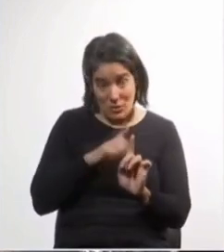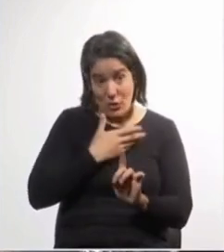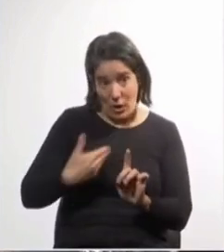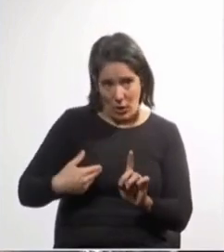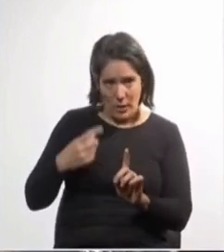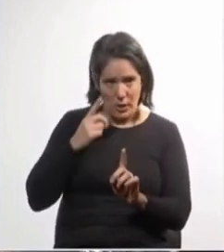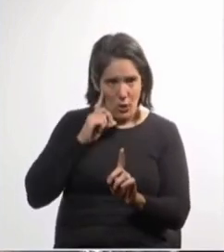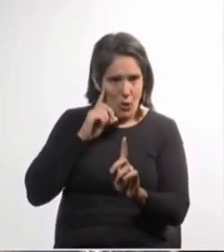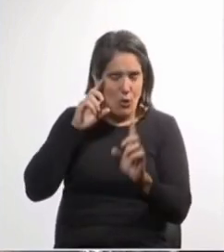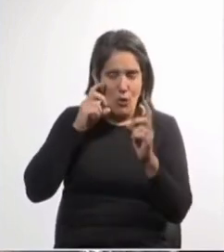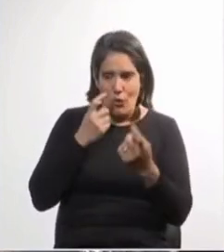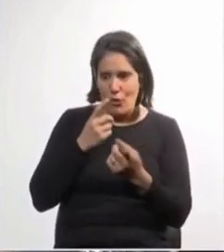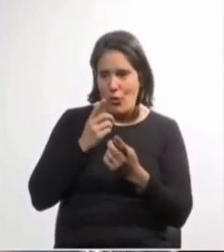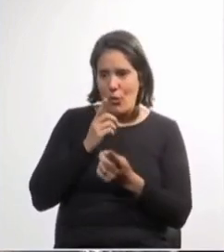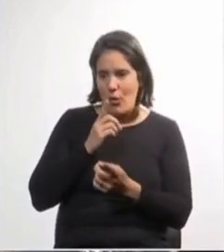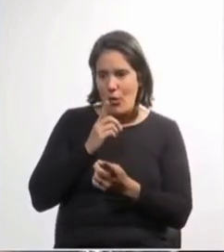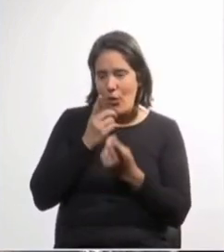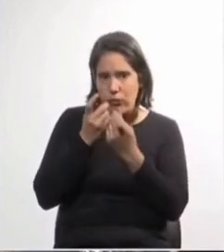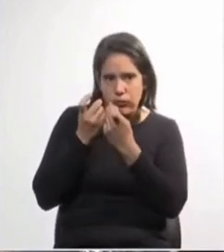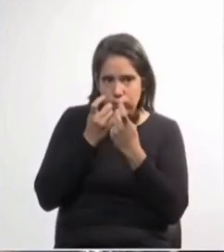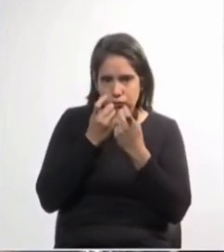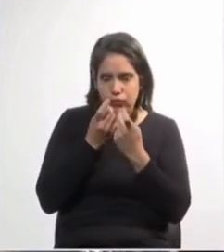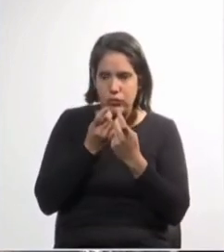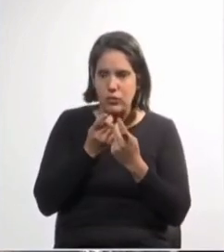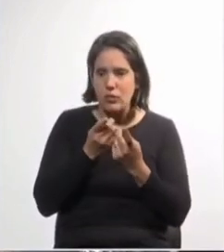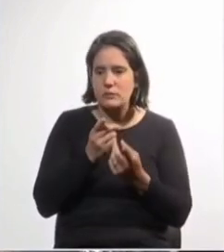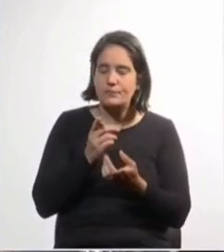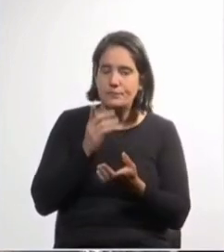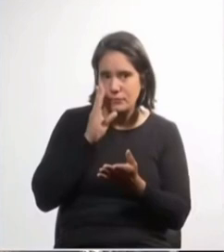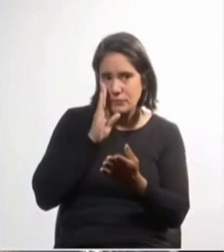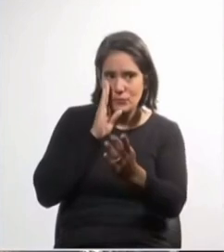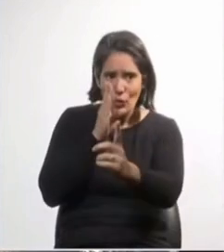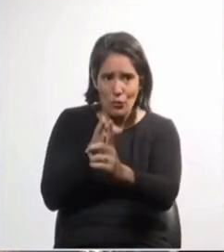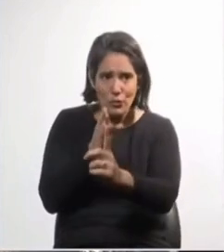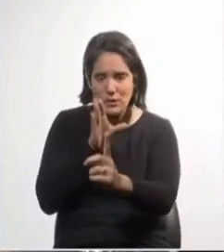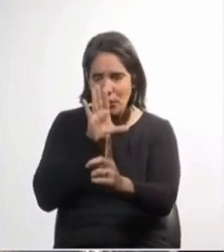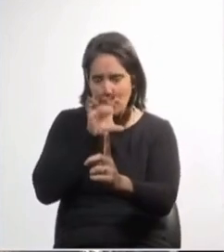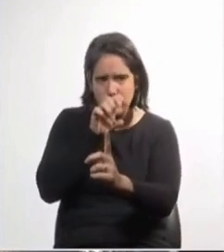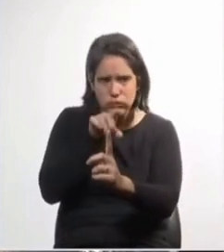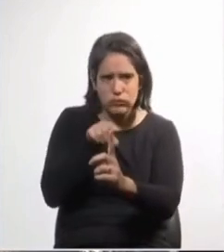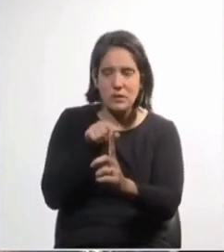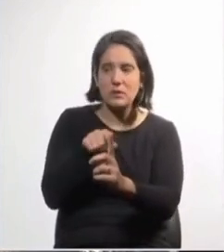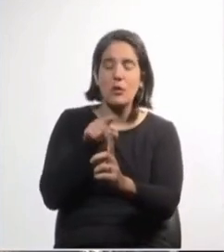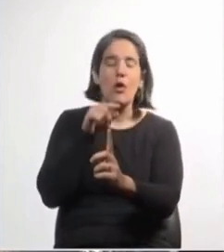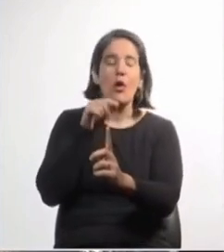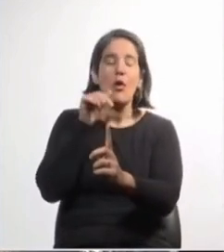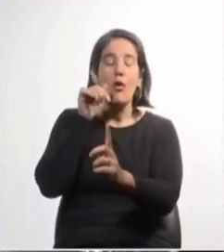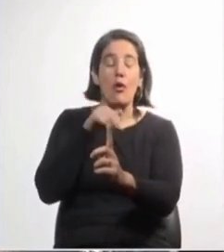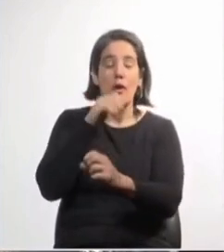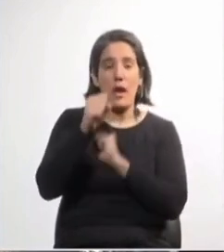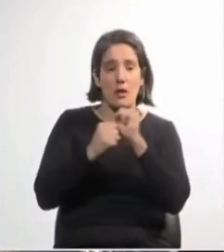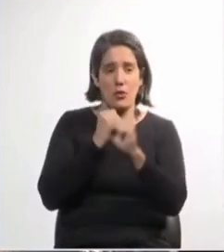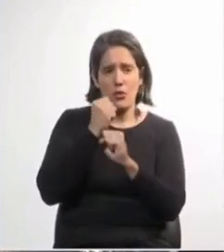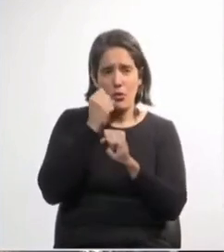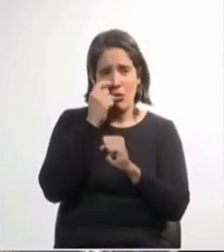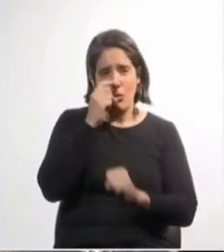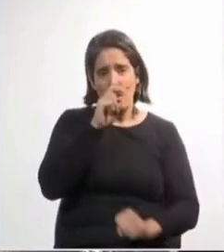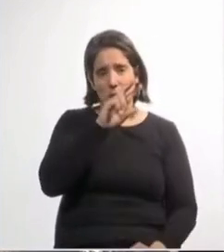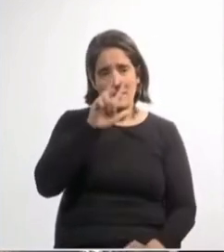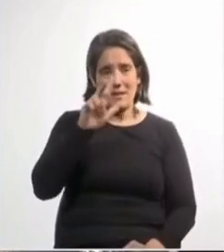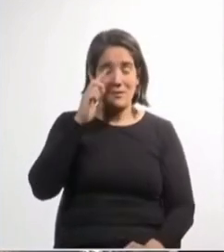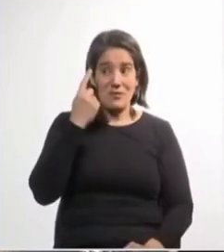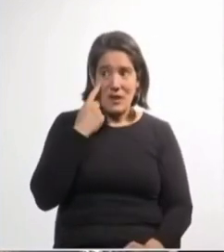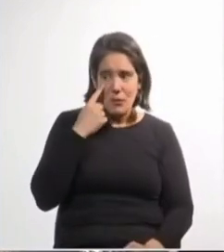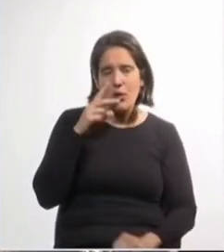gestión económica de este gobierno. Hoy, en julio de 2023, tenemos un déficit fiscal de Gobierno Central